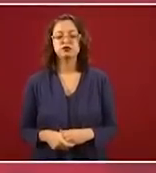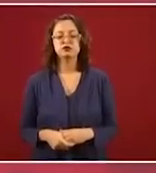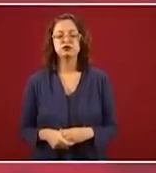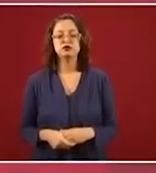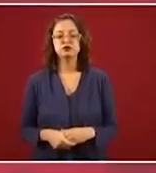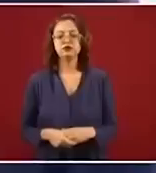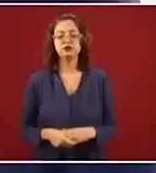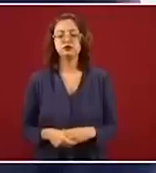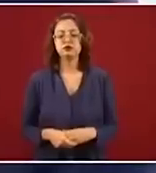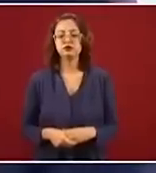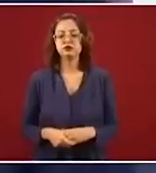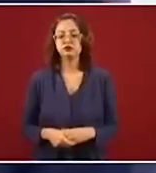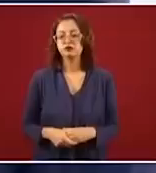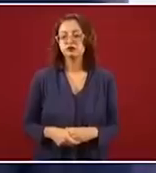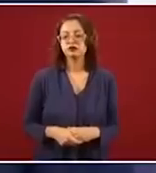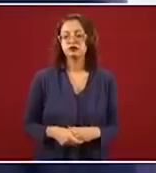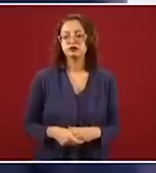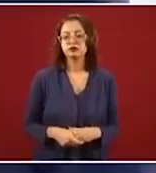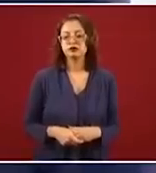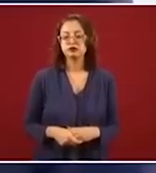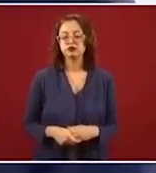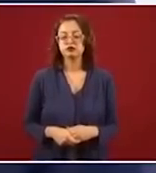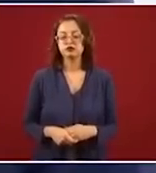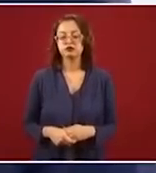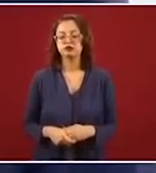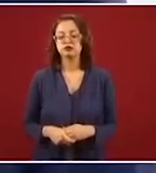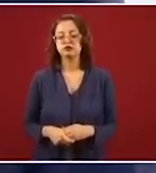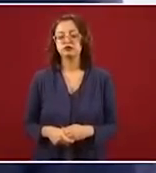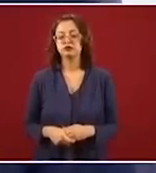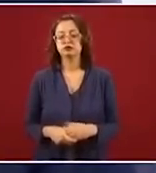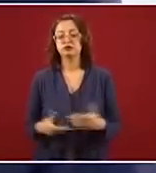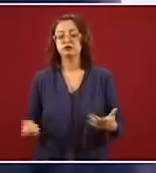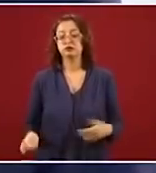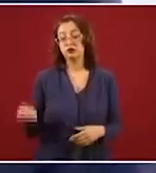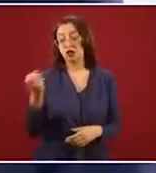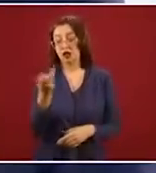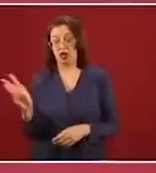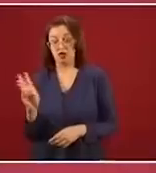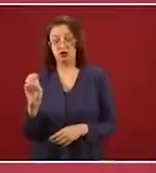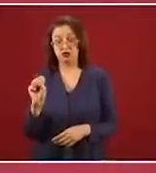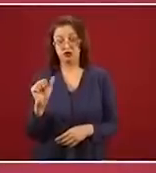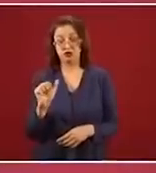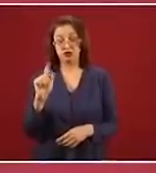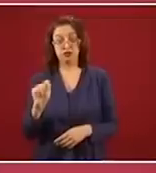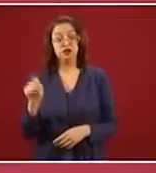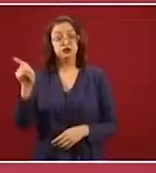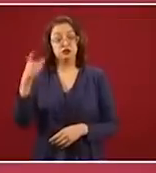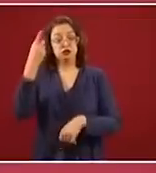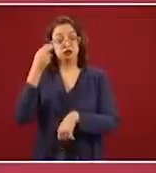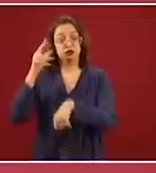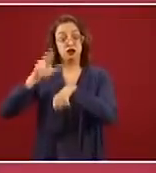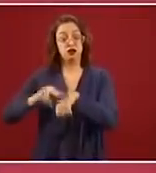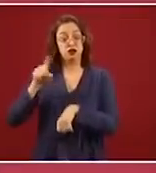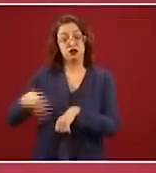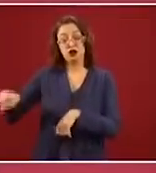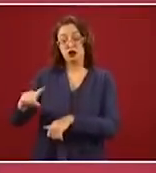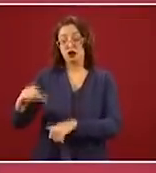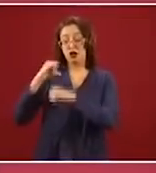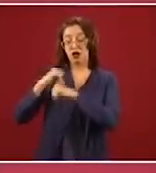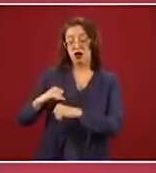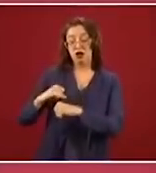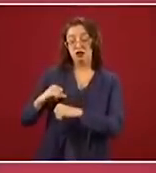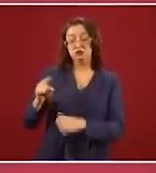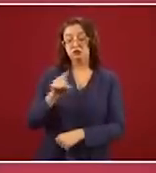ninguno de los directivos de o directores del SAT